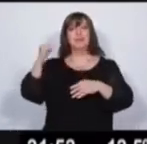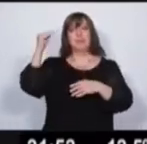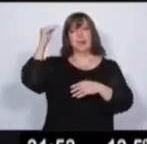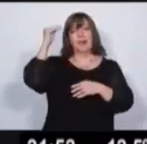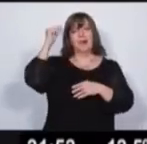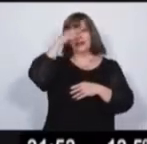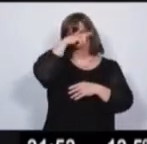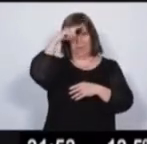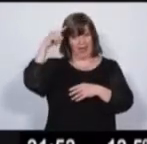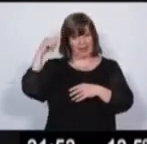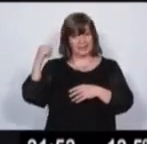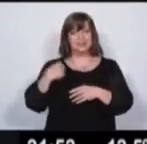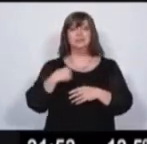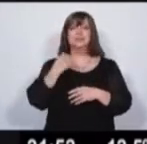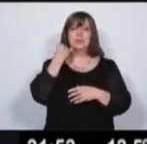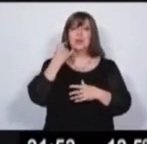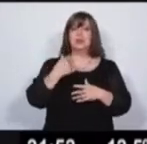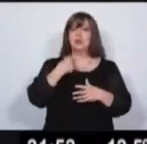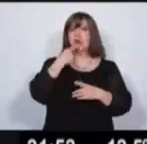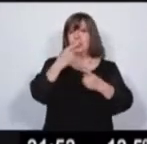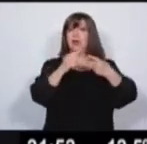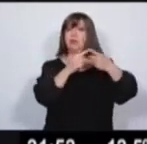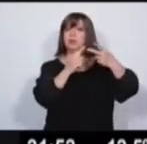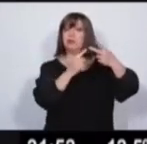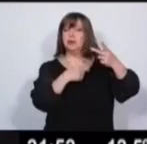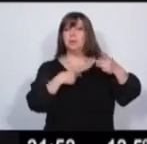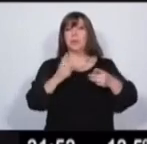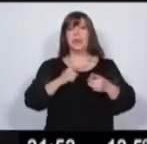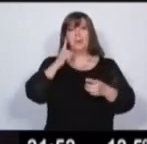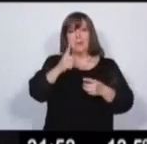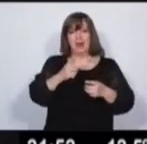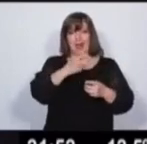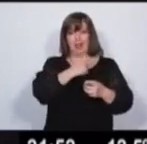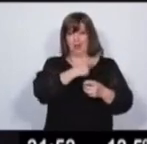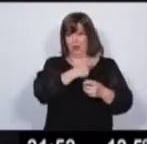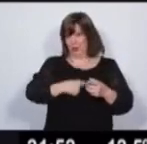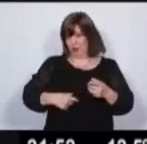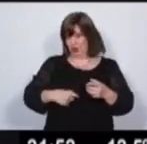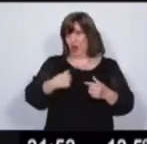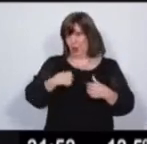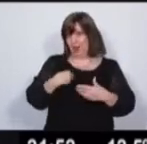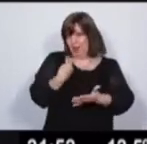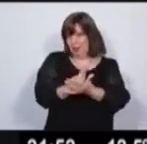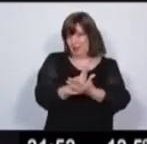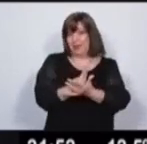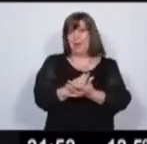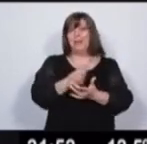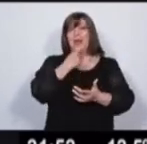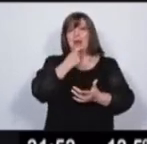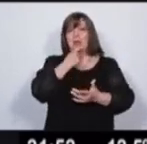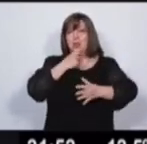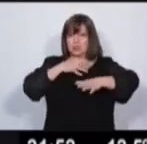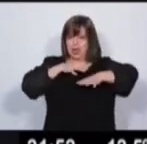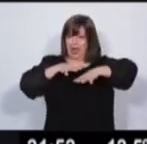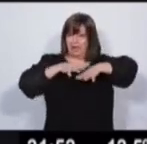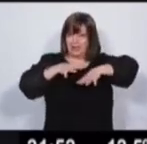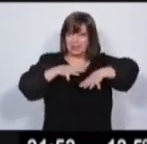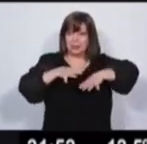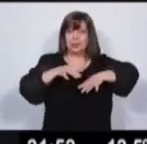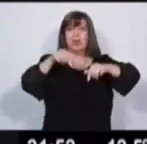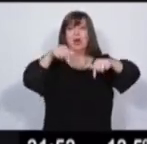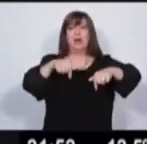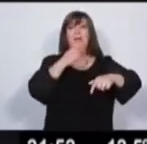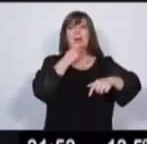recién le enumeré claramente que vamos a hacer el primer año de gobierno para que la provincia arranque camine una provincia que está